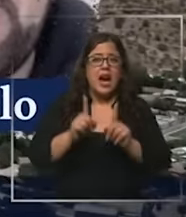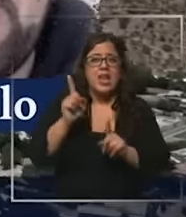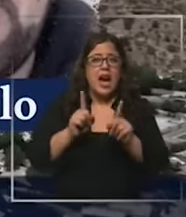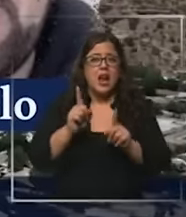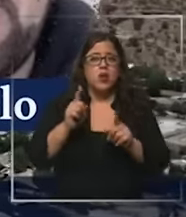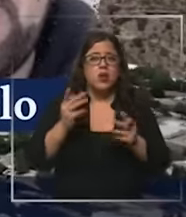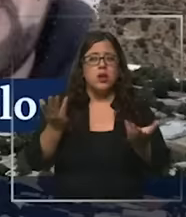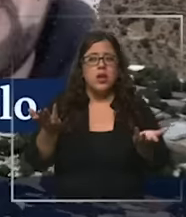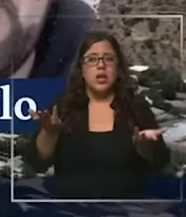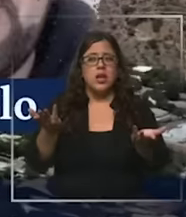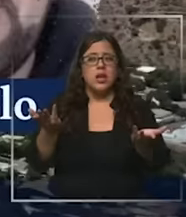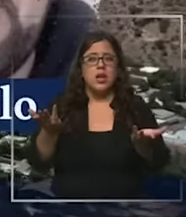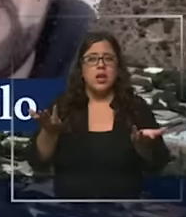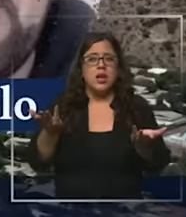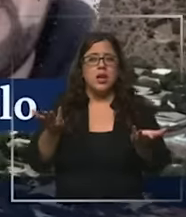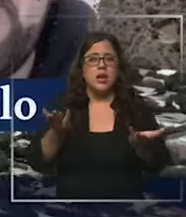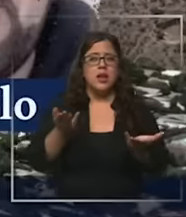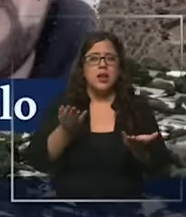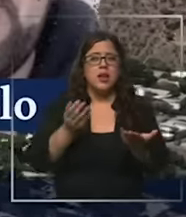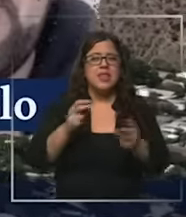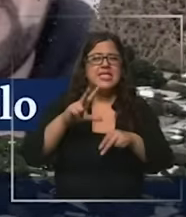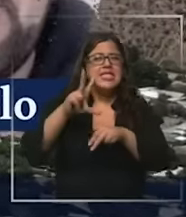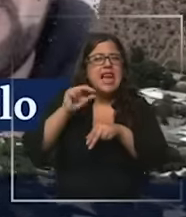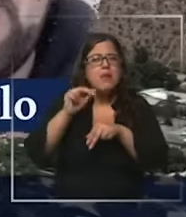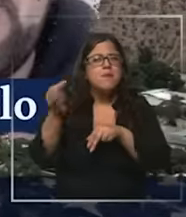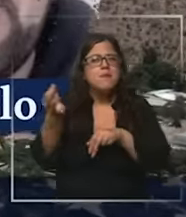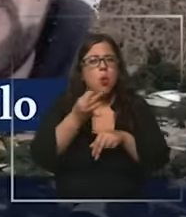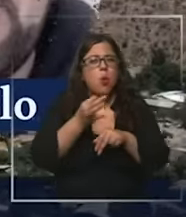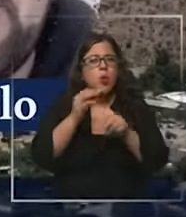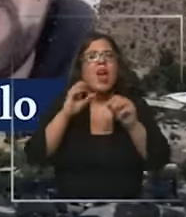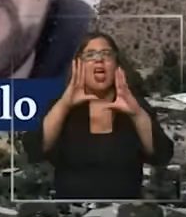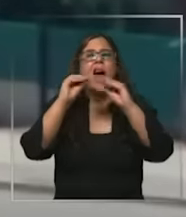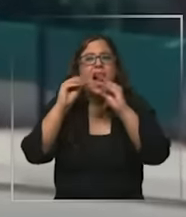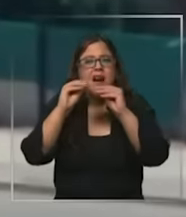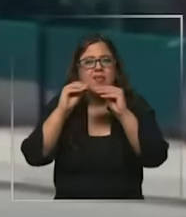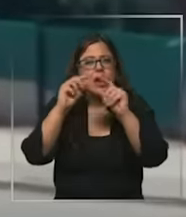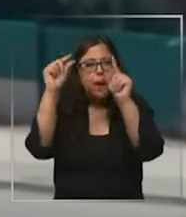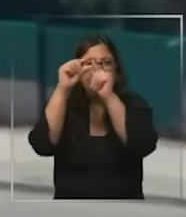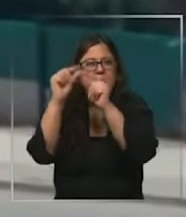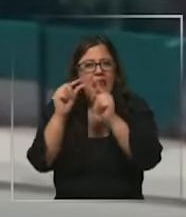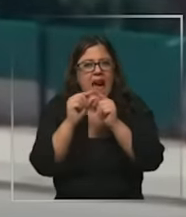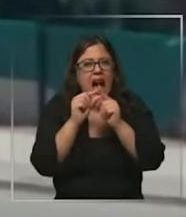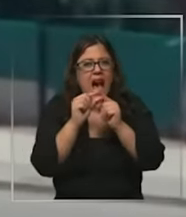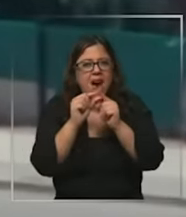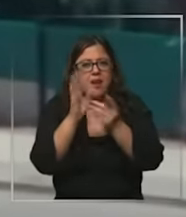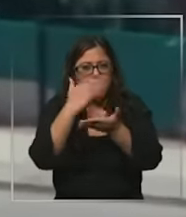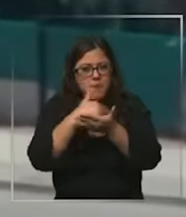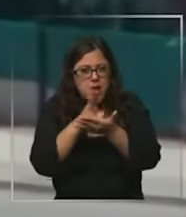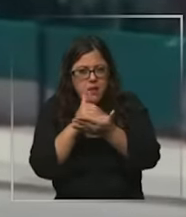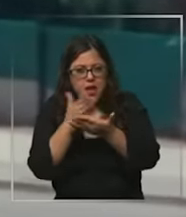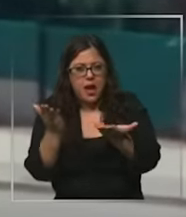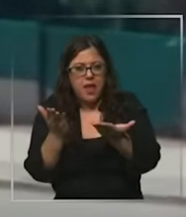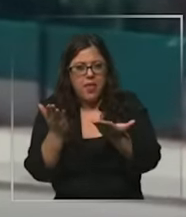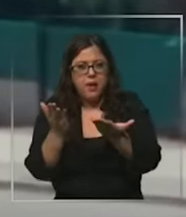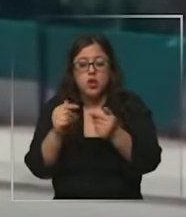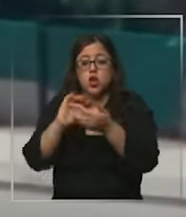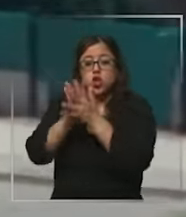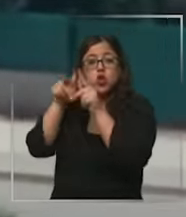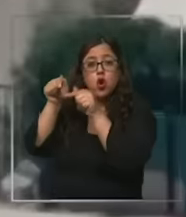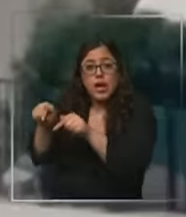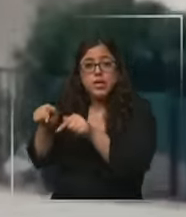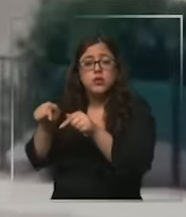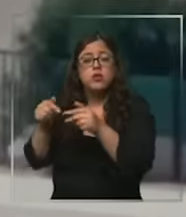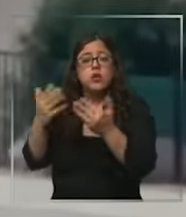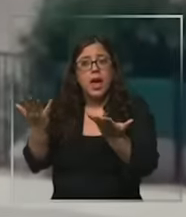cosa de salmón como para ir rellenando o se acabó? De una logística para abastecer al campamento